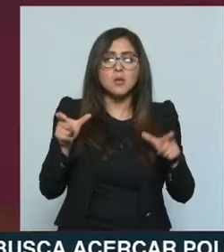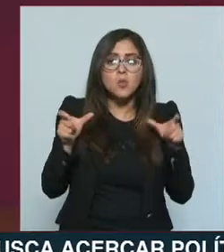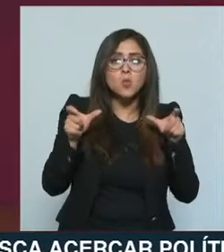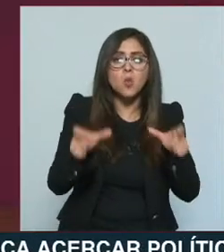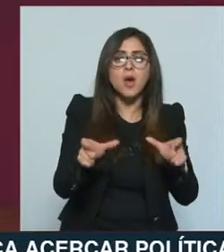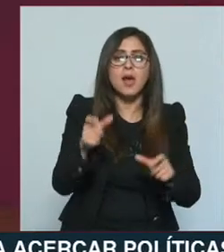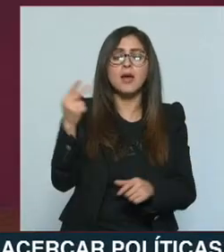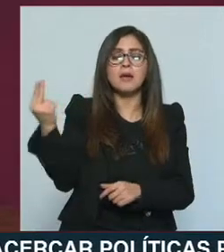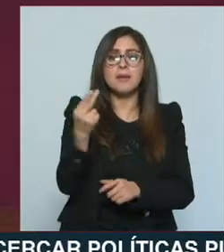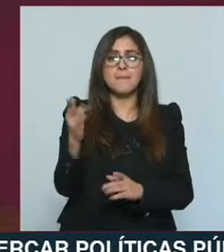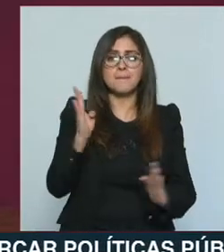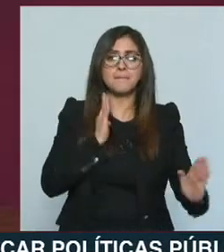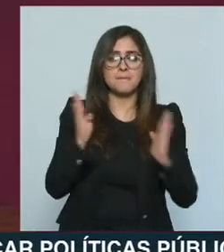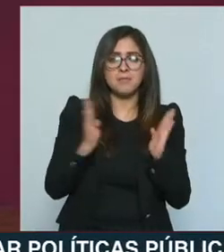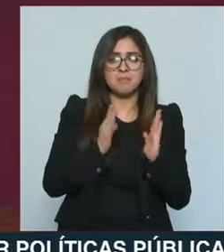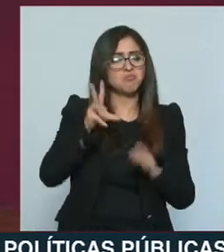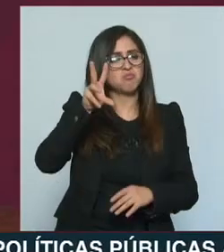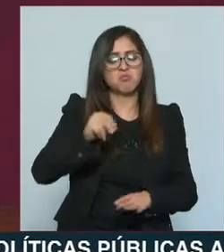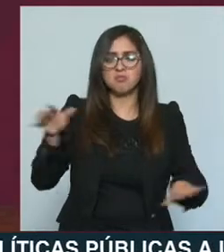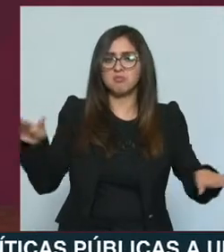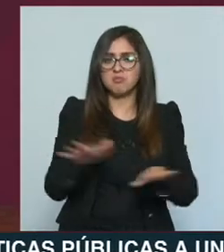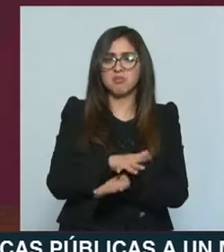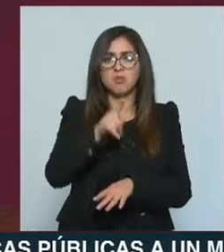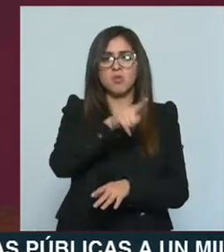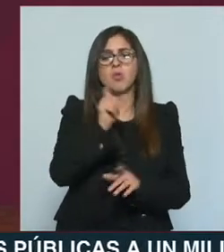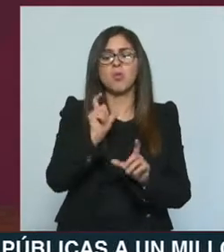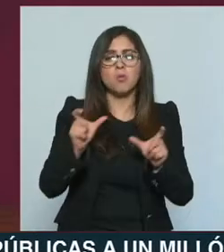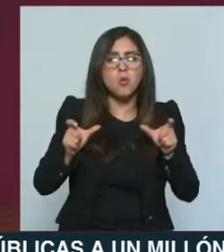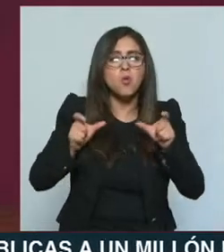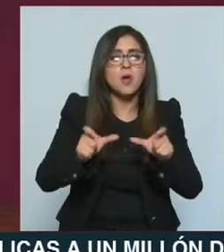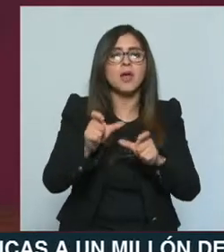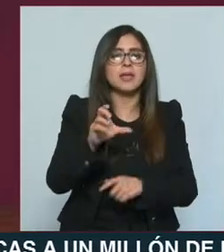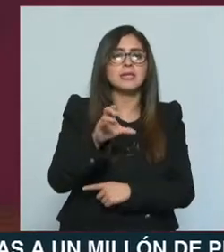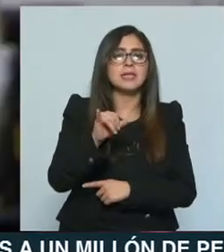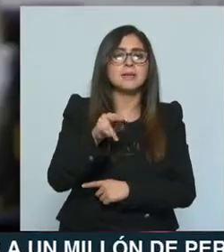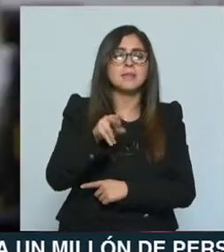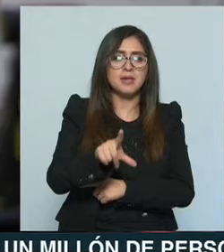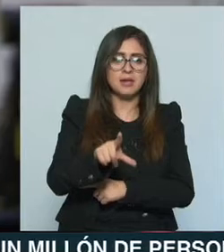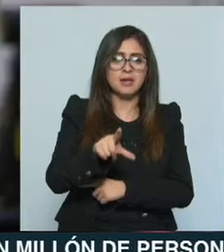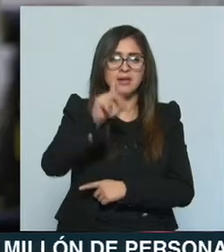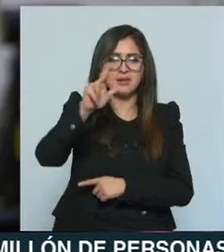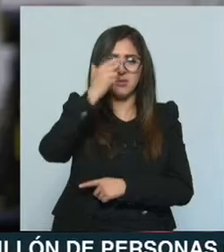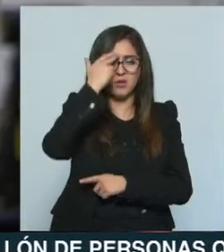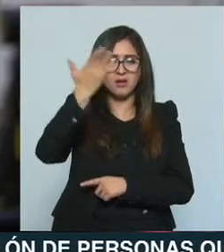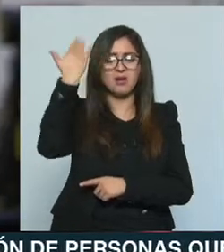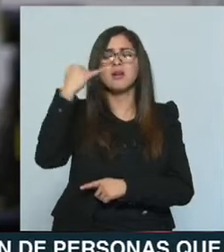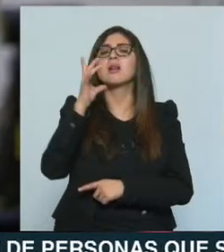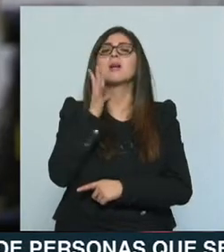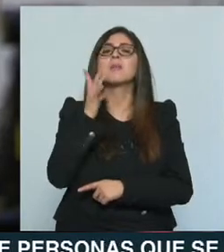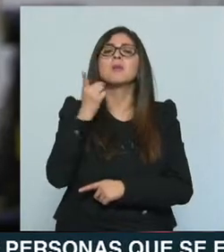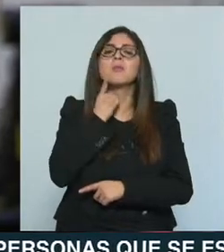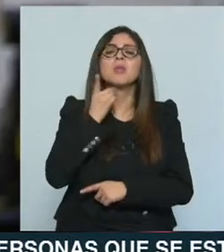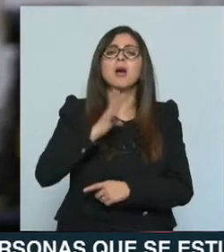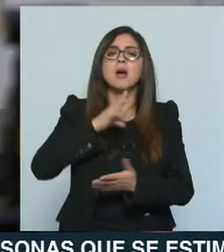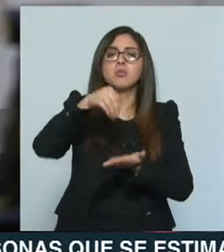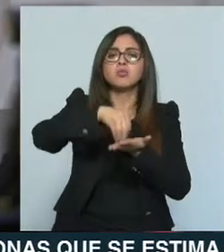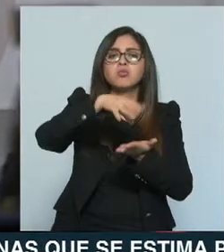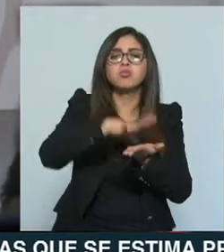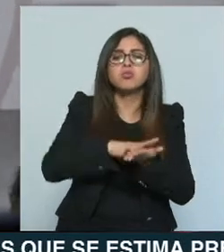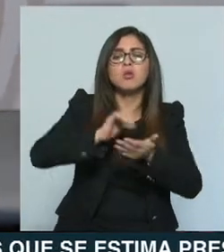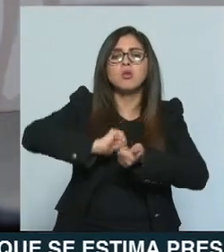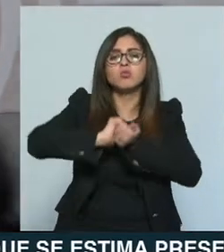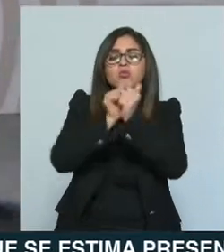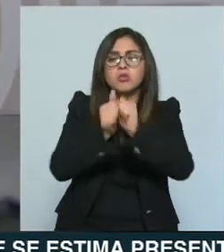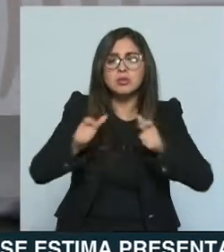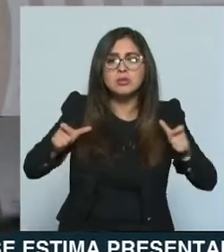civil. Recordarán que venía de la Cámara de Diputados una minuta que militarizaba la